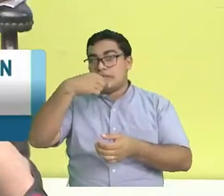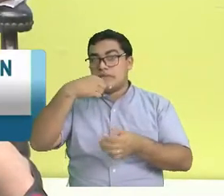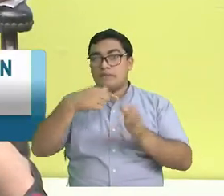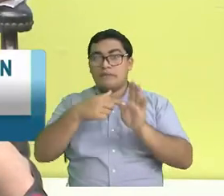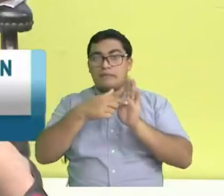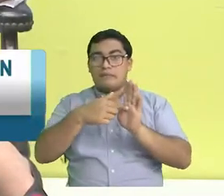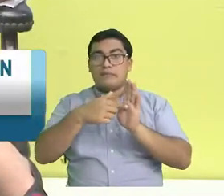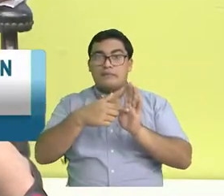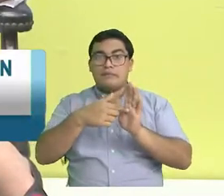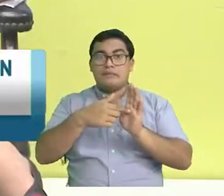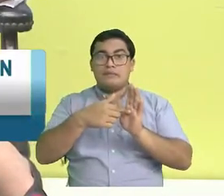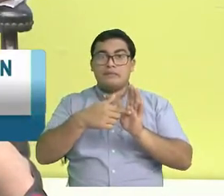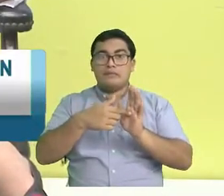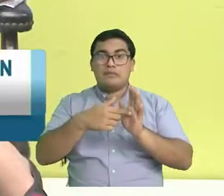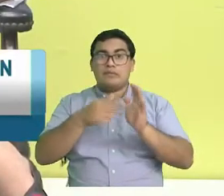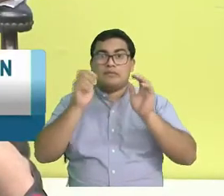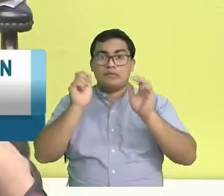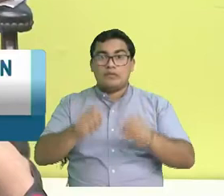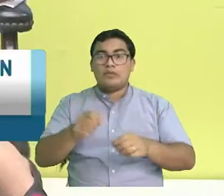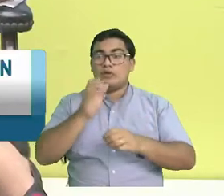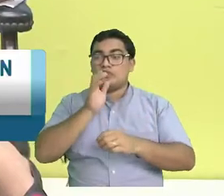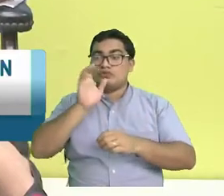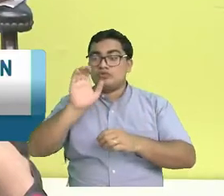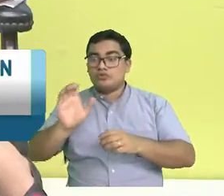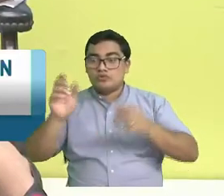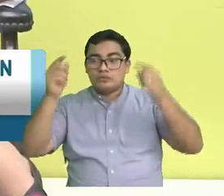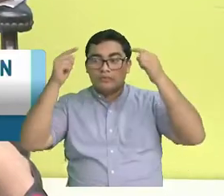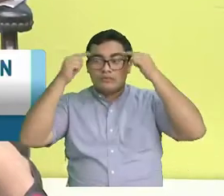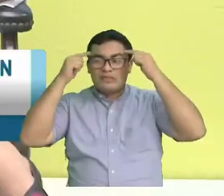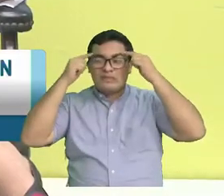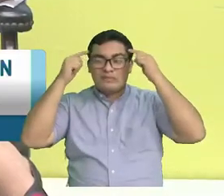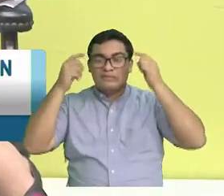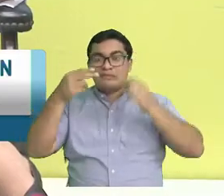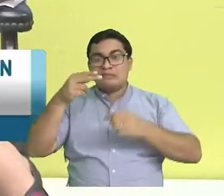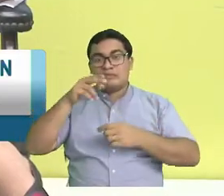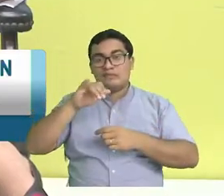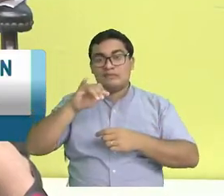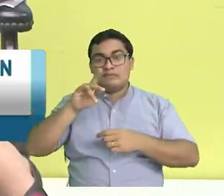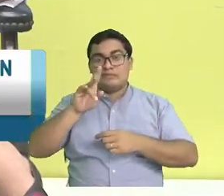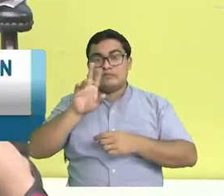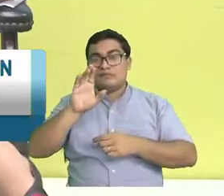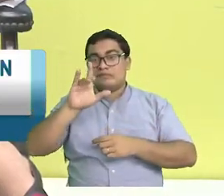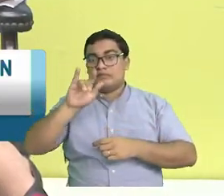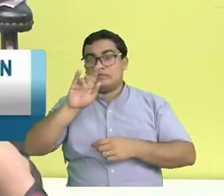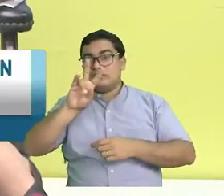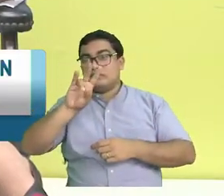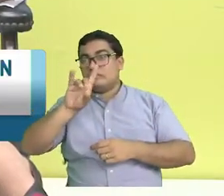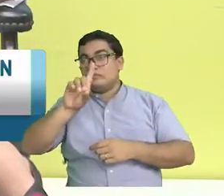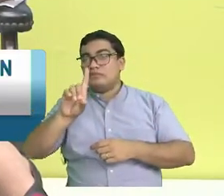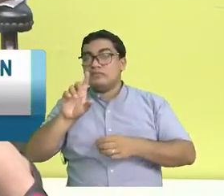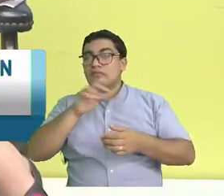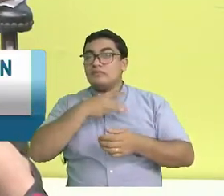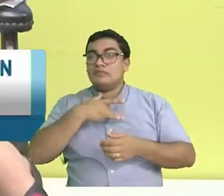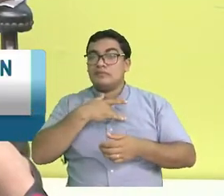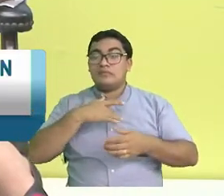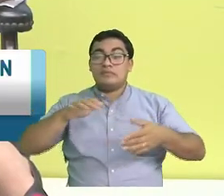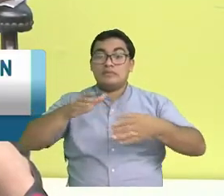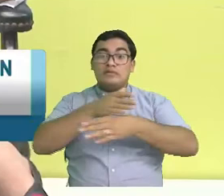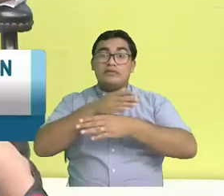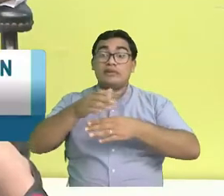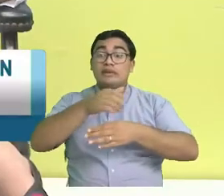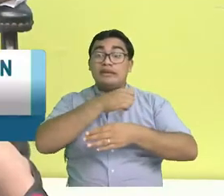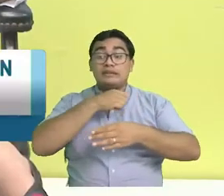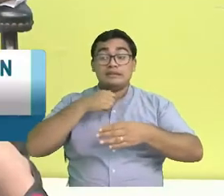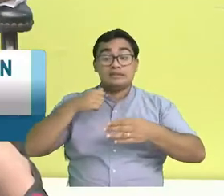tipo de medicamento para mejorar la concentración o disminuir la hiperactividad, los niños tienen que ser sometidos a una serie de pruebas que